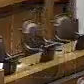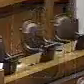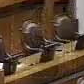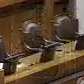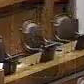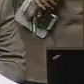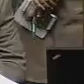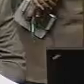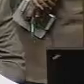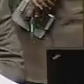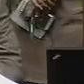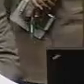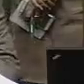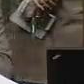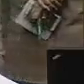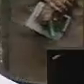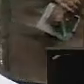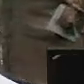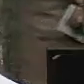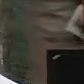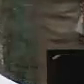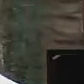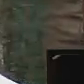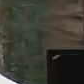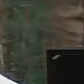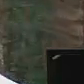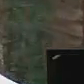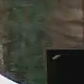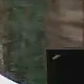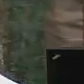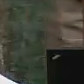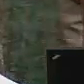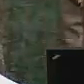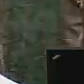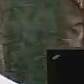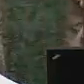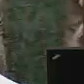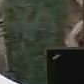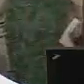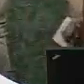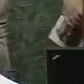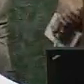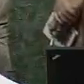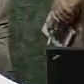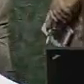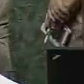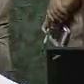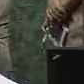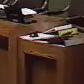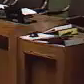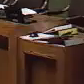Muchas gracias, diputado Daniel Núñez. Tiene la palabra el diputado Giorgio Jackson.